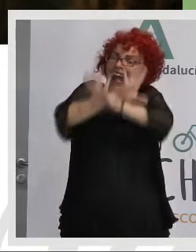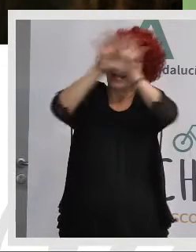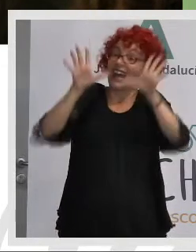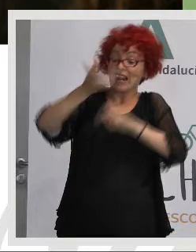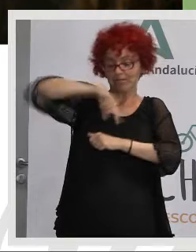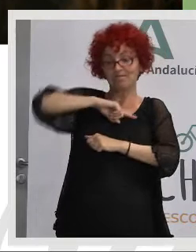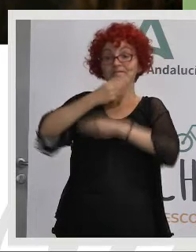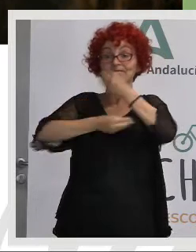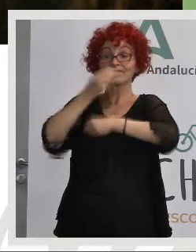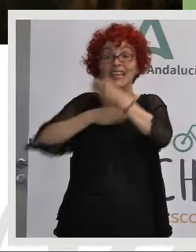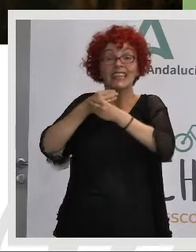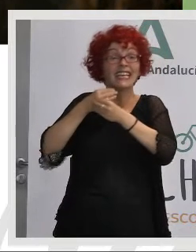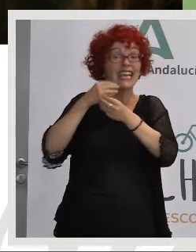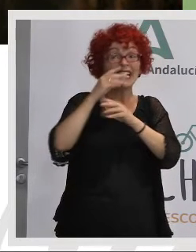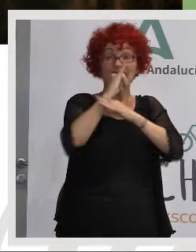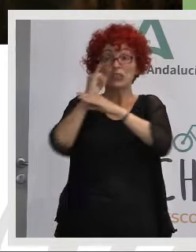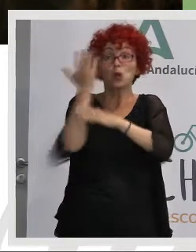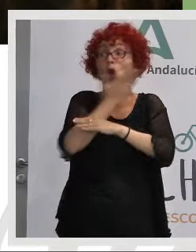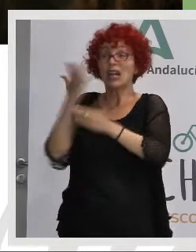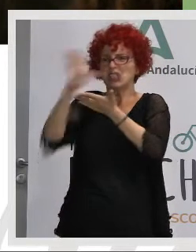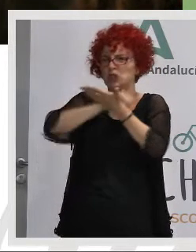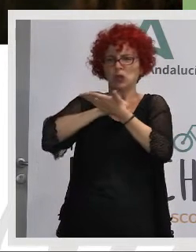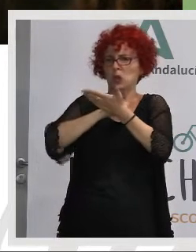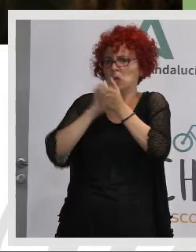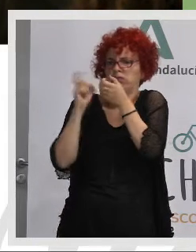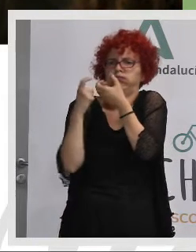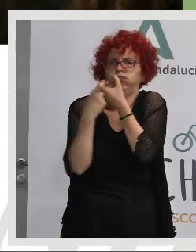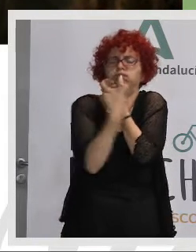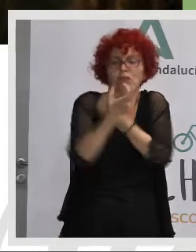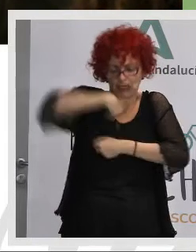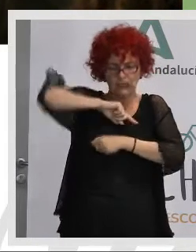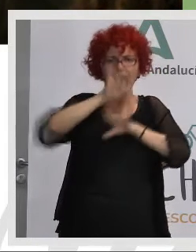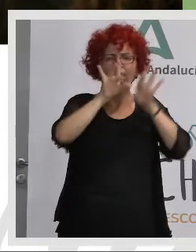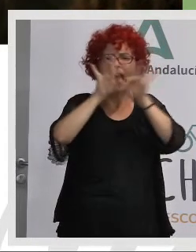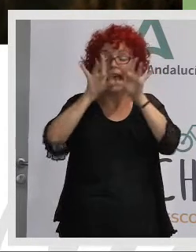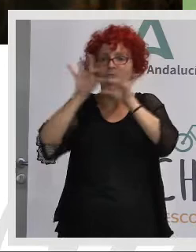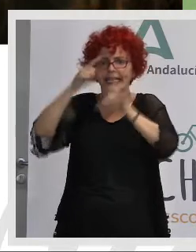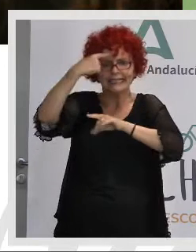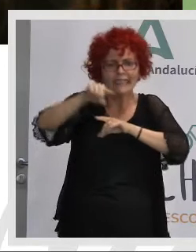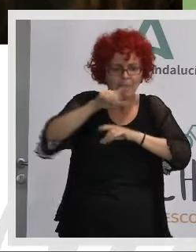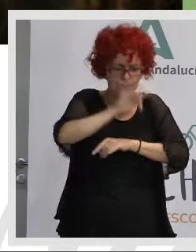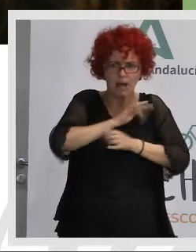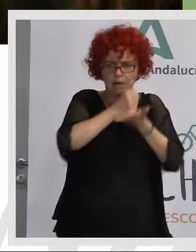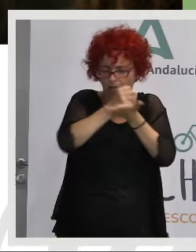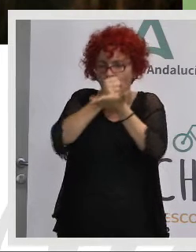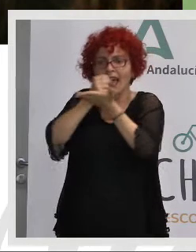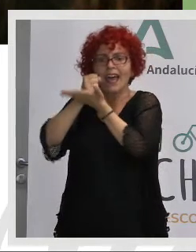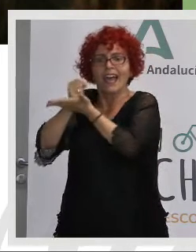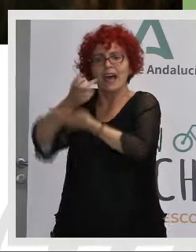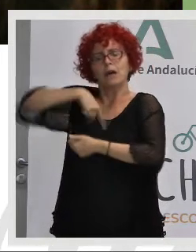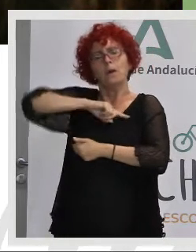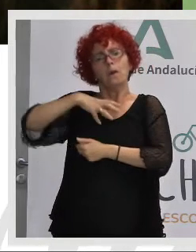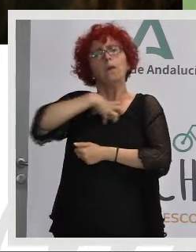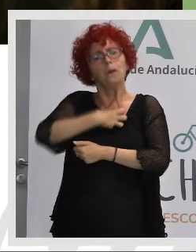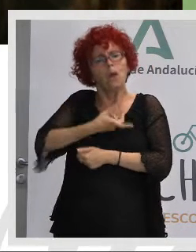las propuestas que nos dicen del equipo técnico, que han sido difíciles de poder determinar cuáles eran las